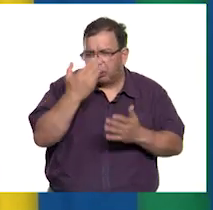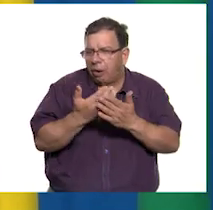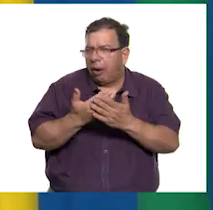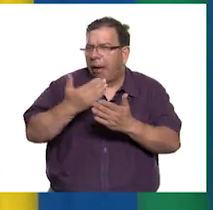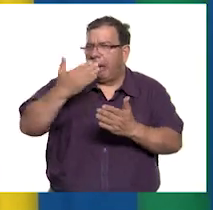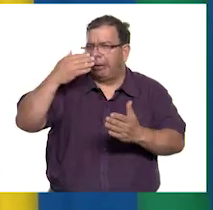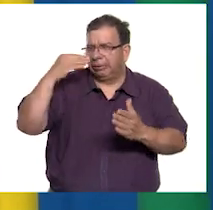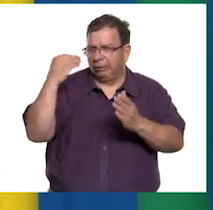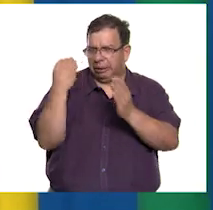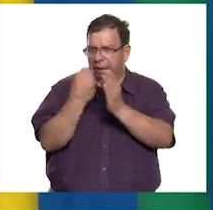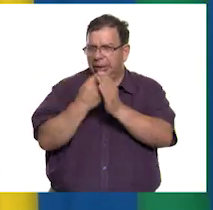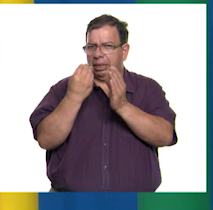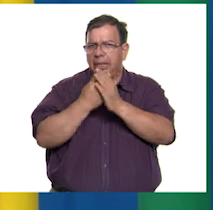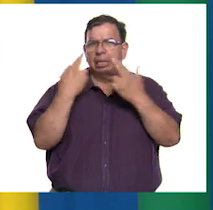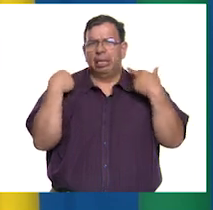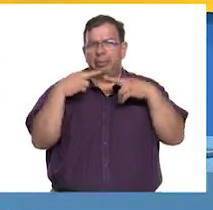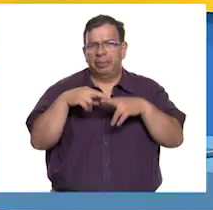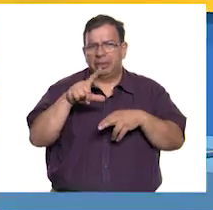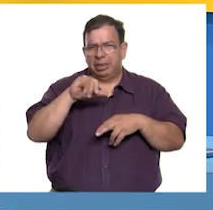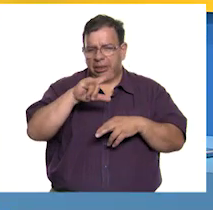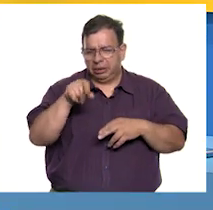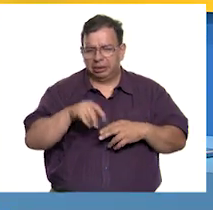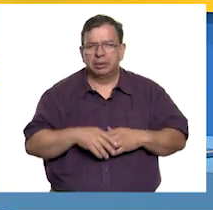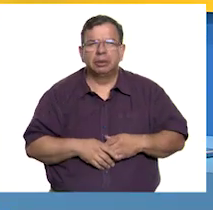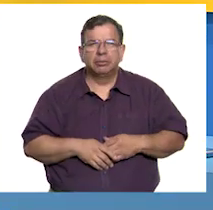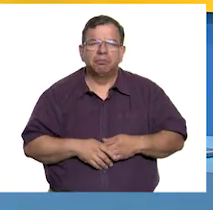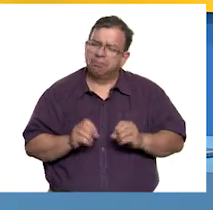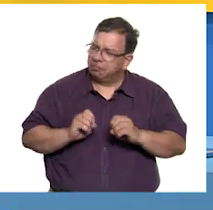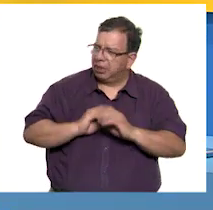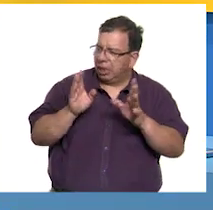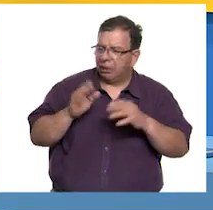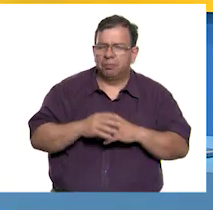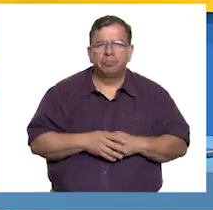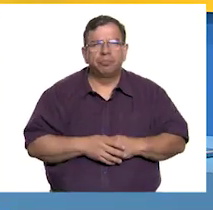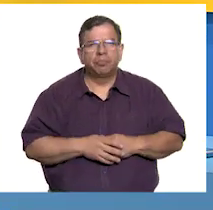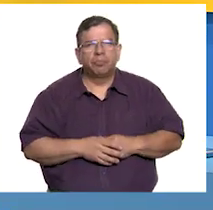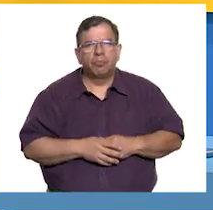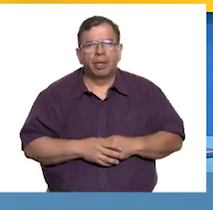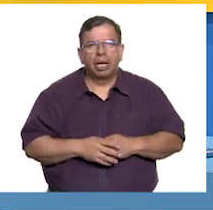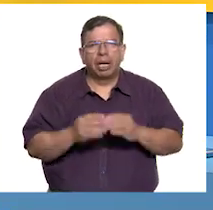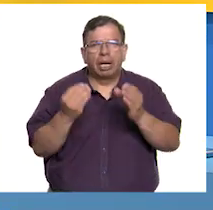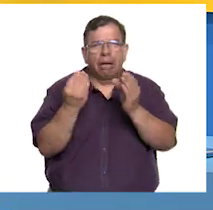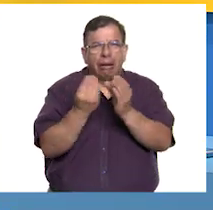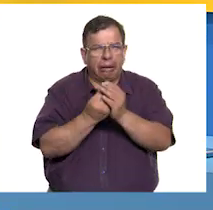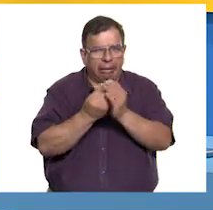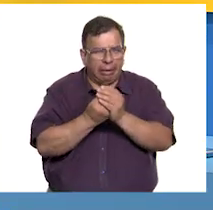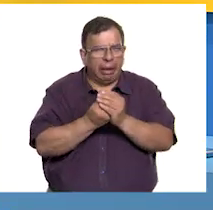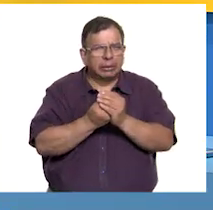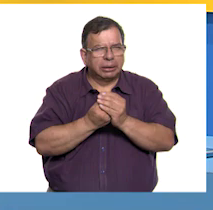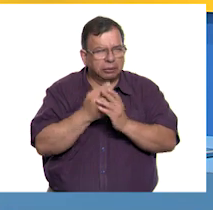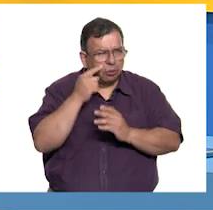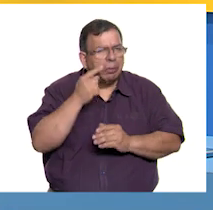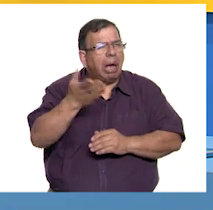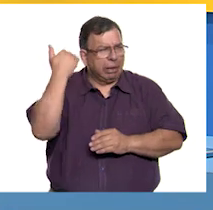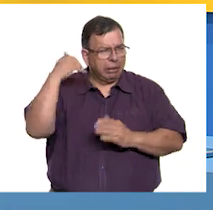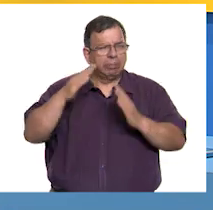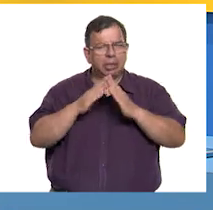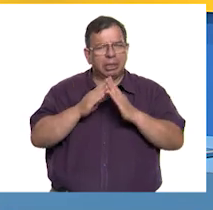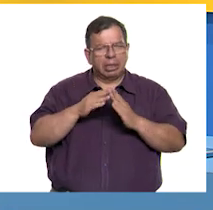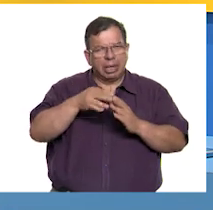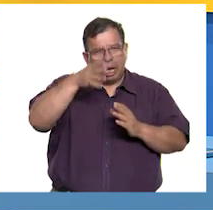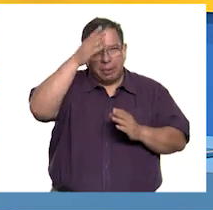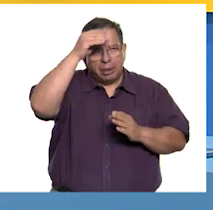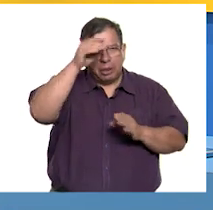en la clase anterior con la maestra Lisette? Claro, fíjate que estuve viendo la clase desde mi casa y recuerdo que aprendimos a hacer